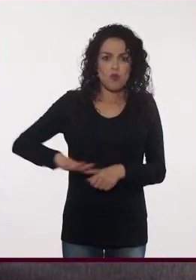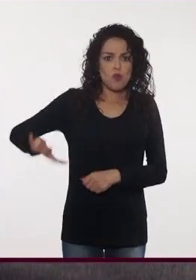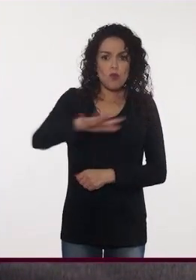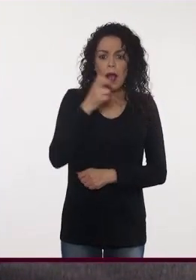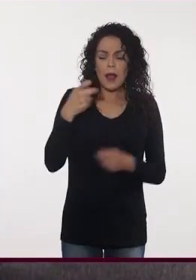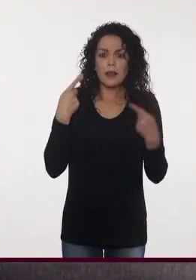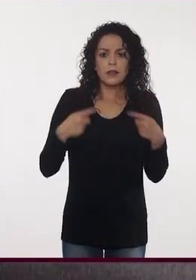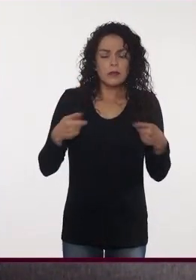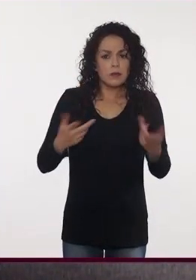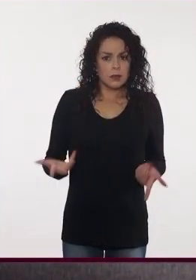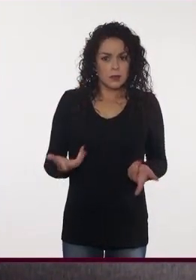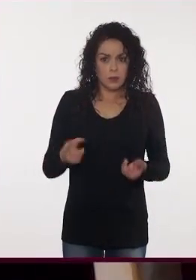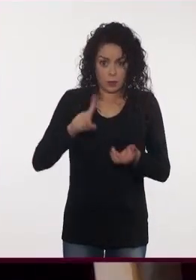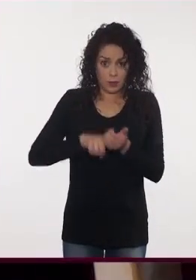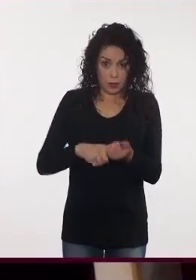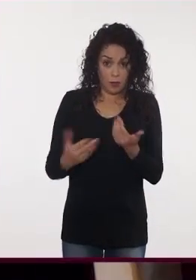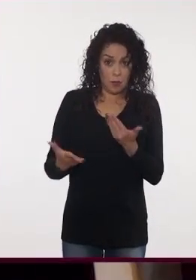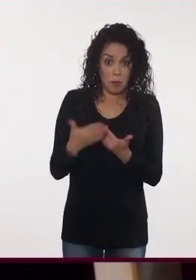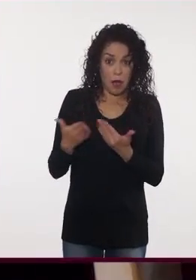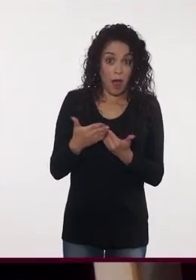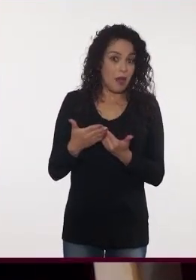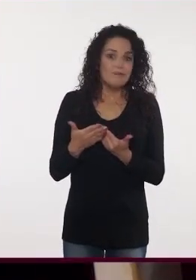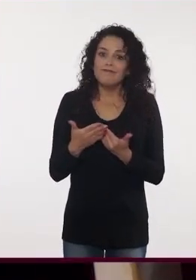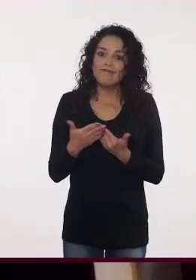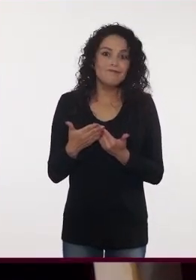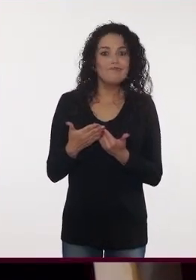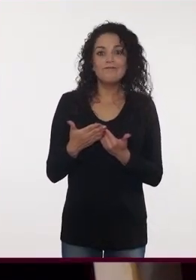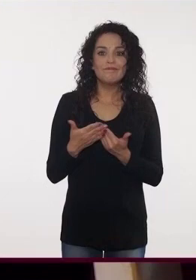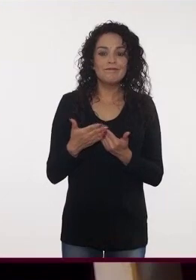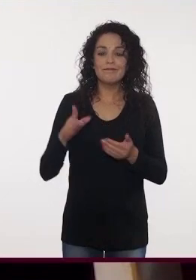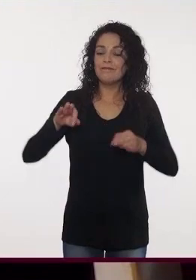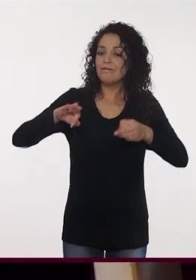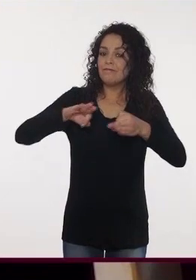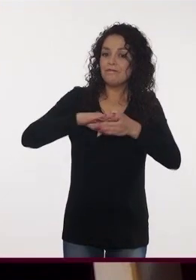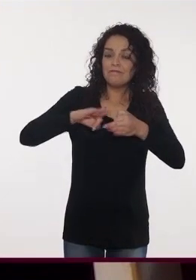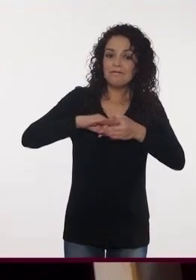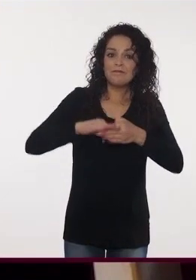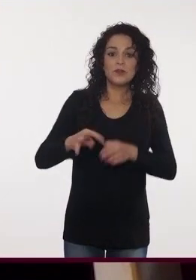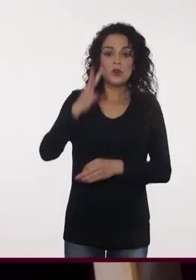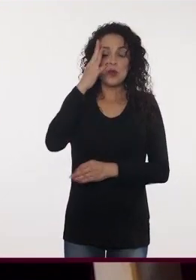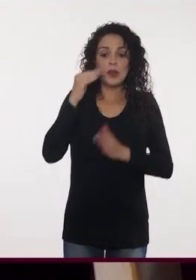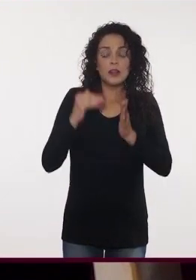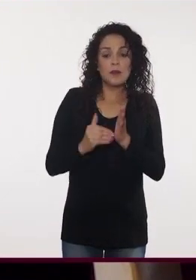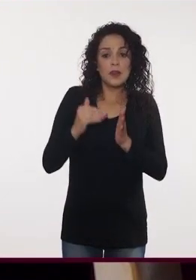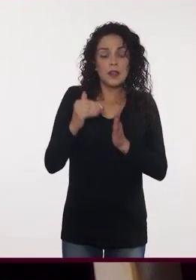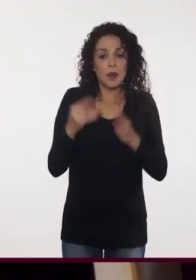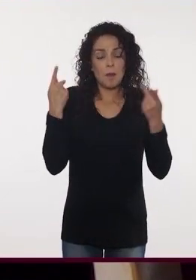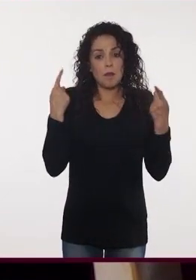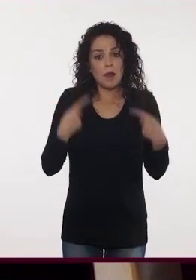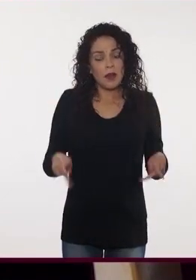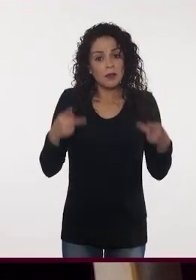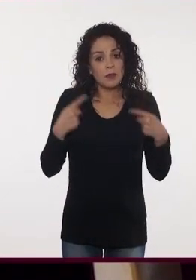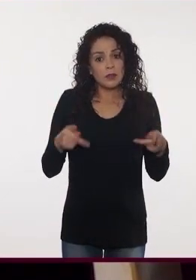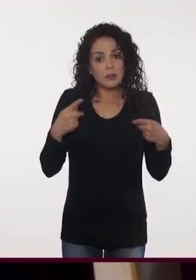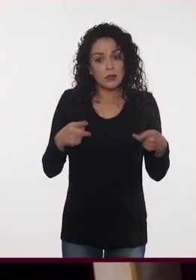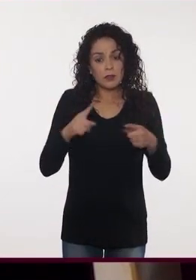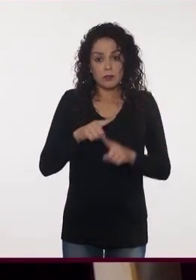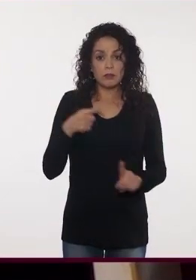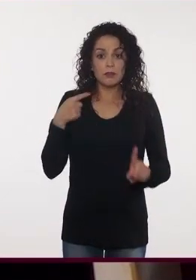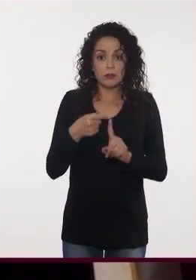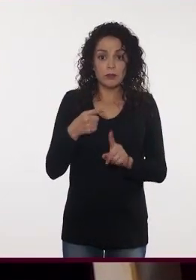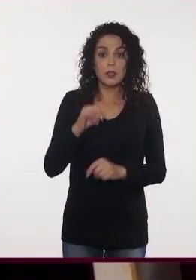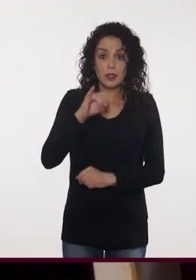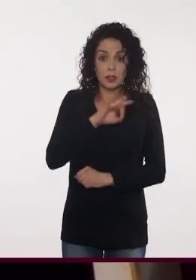vimos, no son pocas. Estamos hablando de alrededor de 4 millones de personas aptas para el